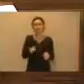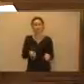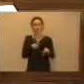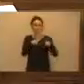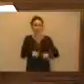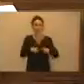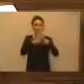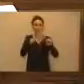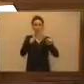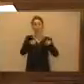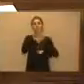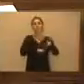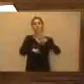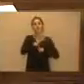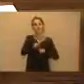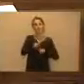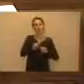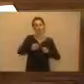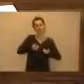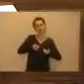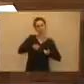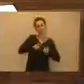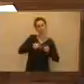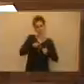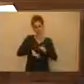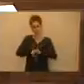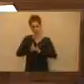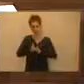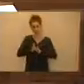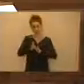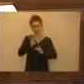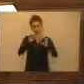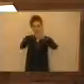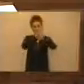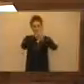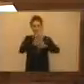y lo decía usted antes, es que la ley, el régimen de incompatibilidades,